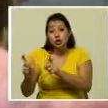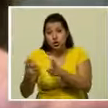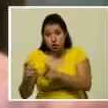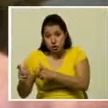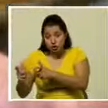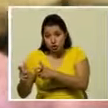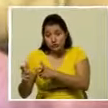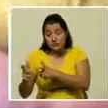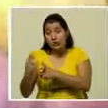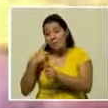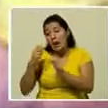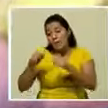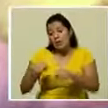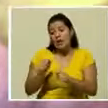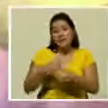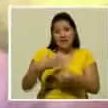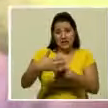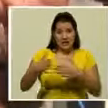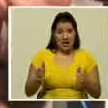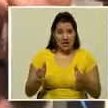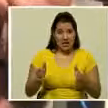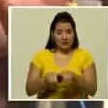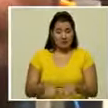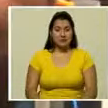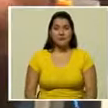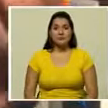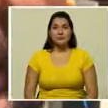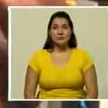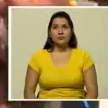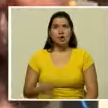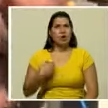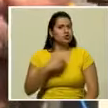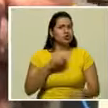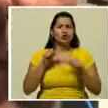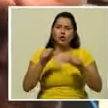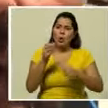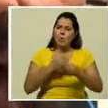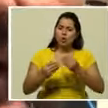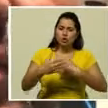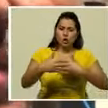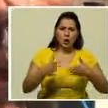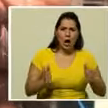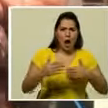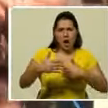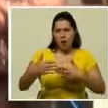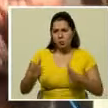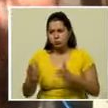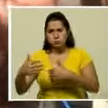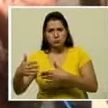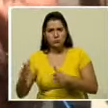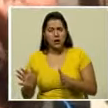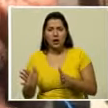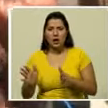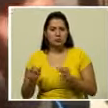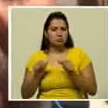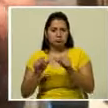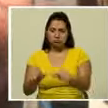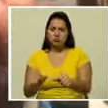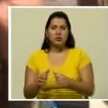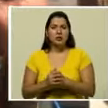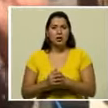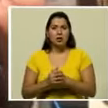la fabricación de cajas de cartón. Estamos produciendo cajas de forma regular y esto ha sido así desde